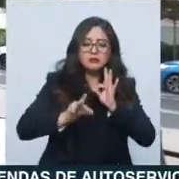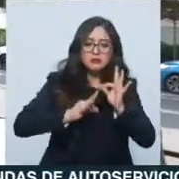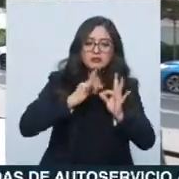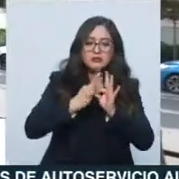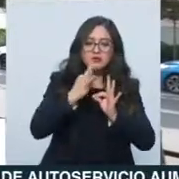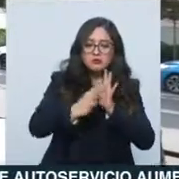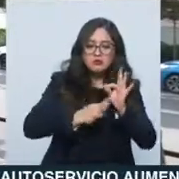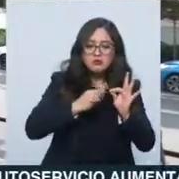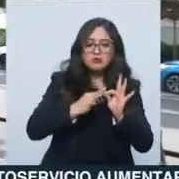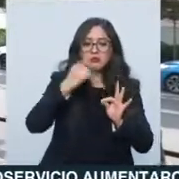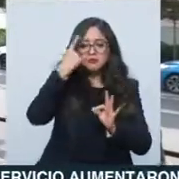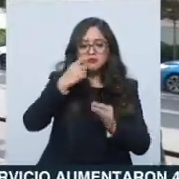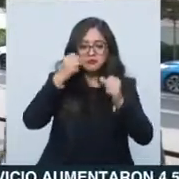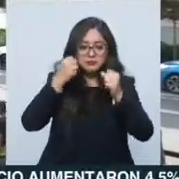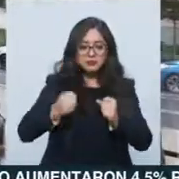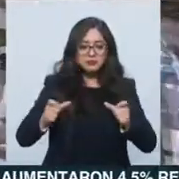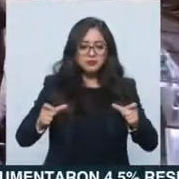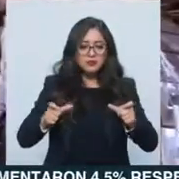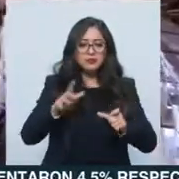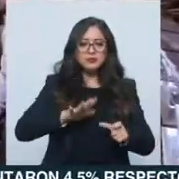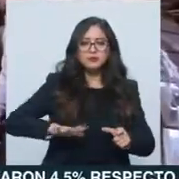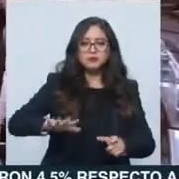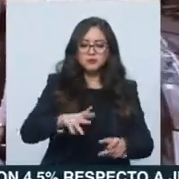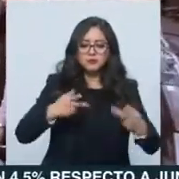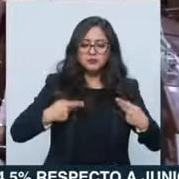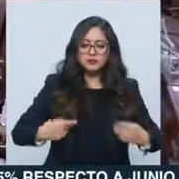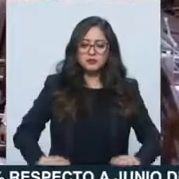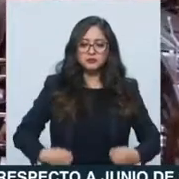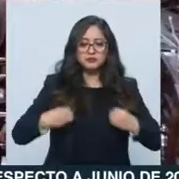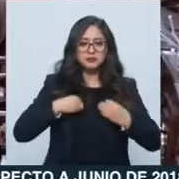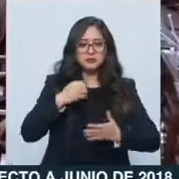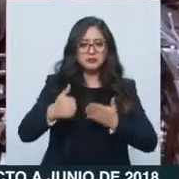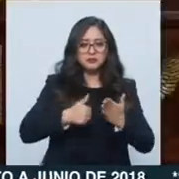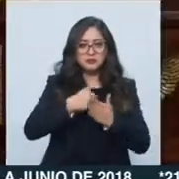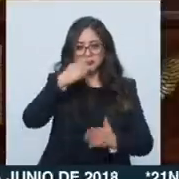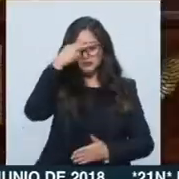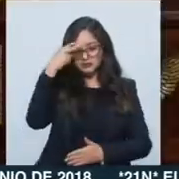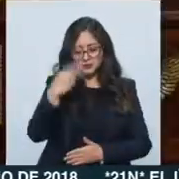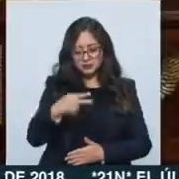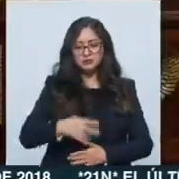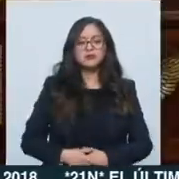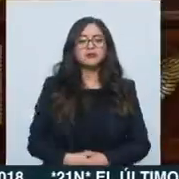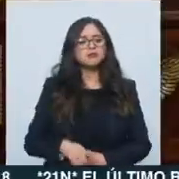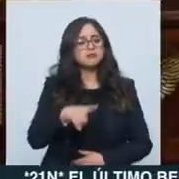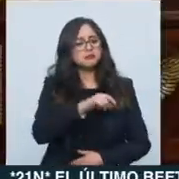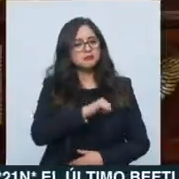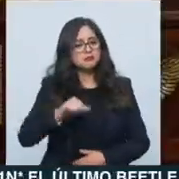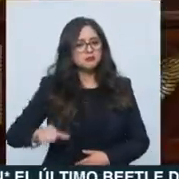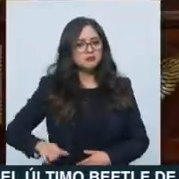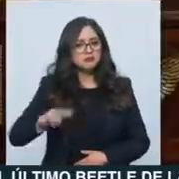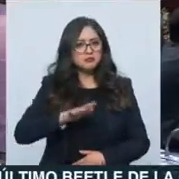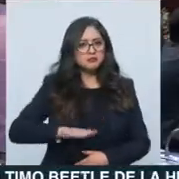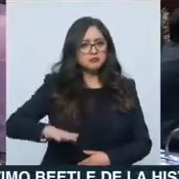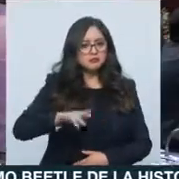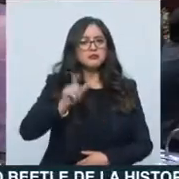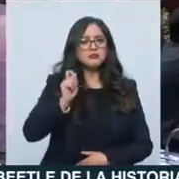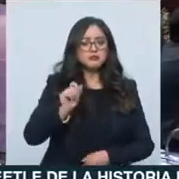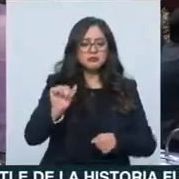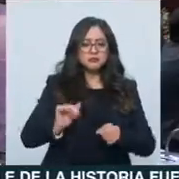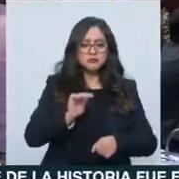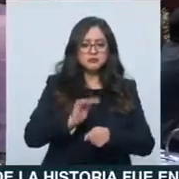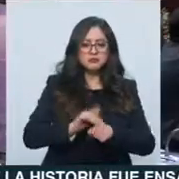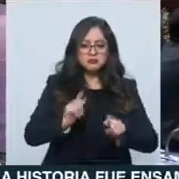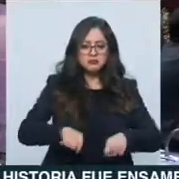que es brindarle seguridad a todos los capitalinos. Tras crearse la figura de las alcaldías en la Constitución capitalina, las administraciones locales